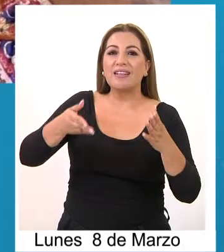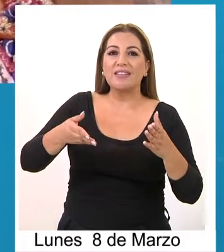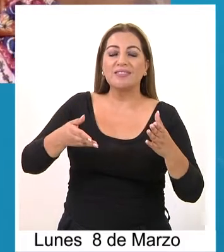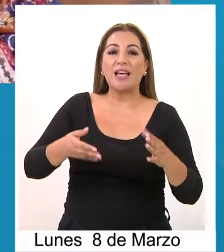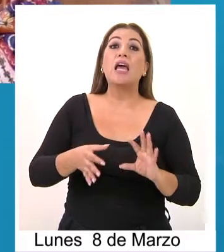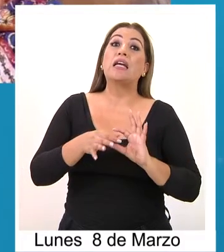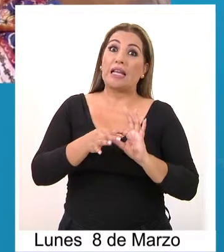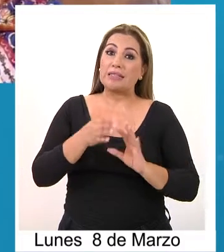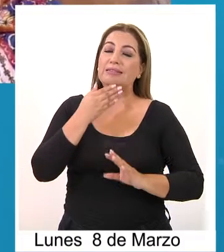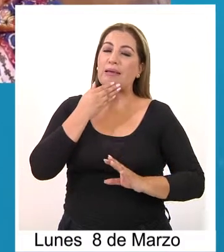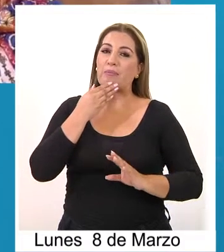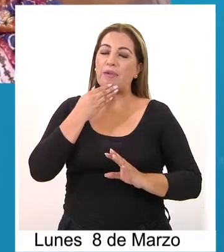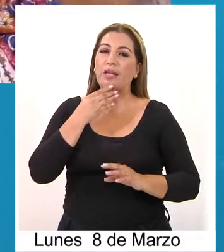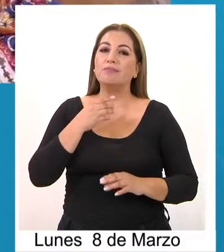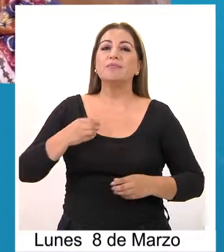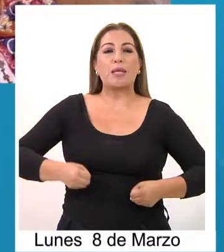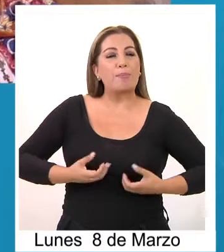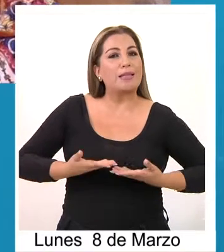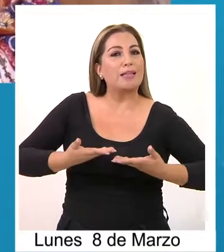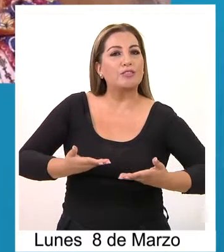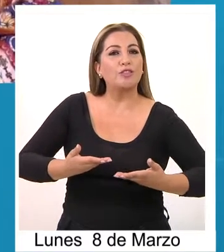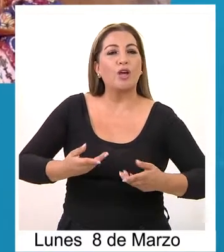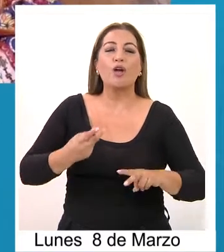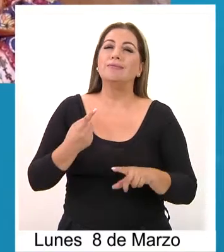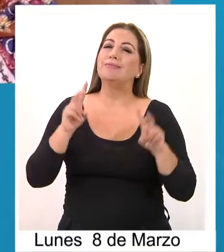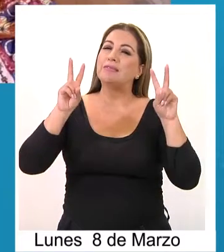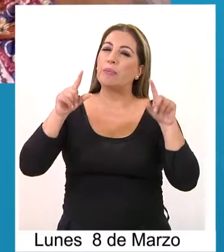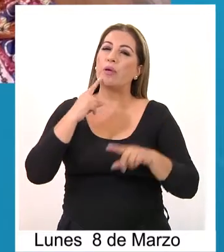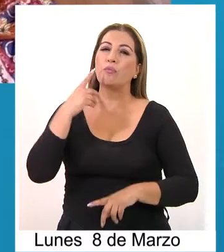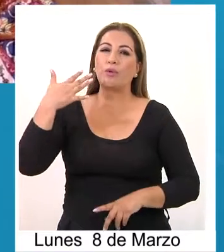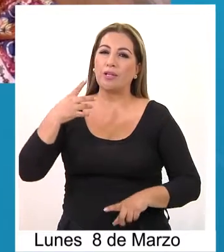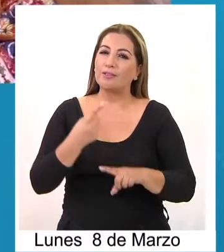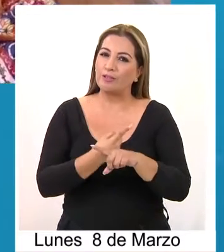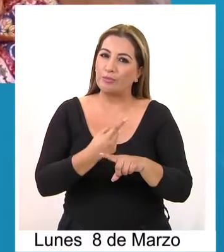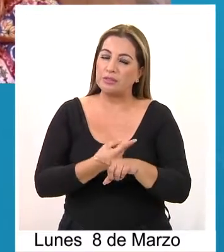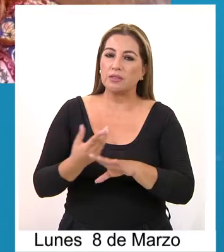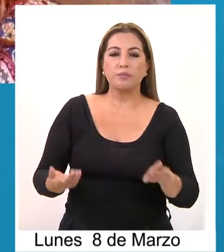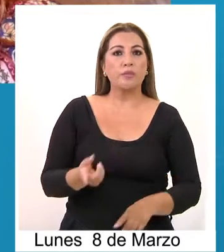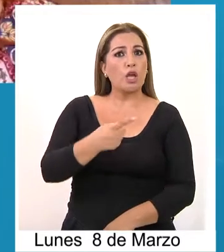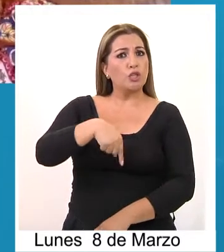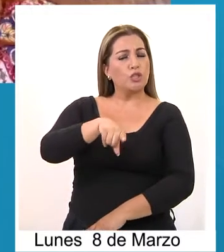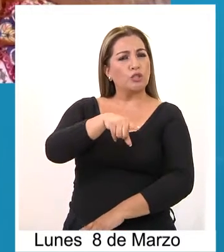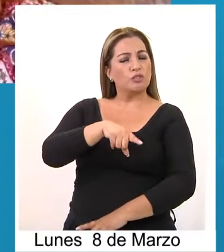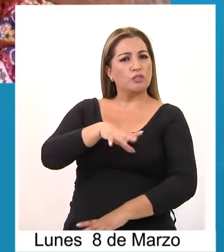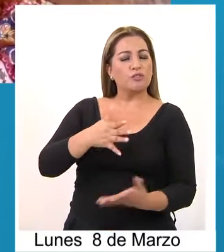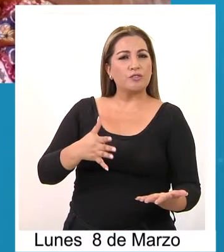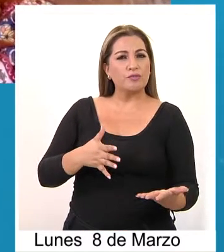gracias y muchas gracias sobre todo por el espacio para hablar de estas cosas tan relevantes. Sí, hemos